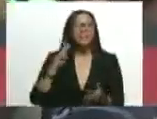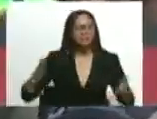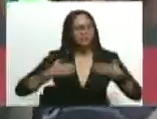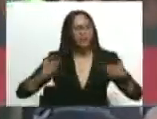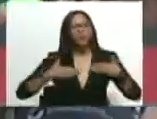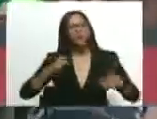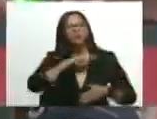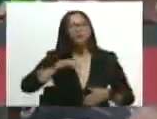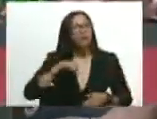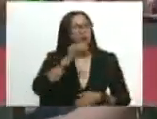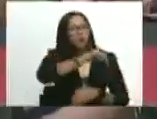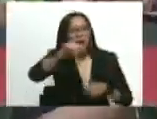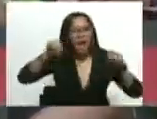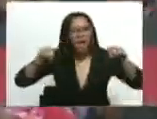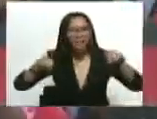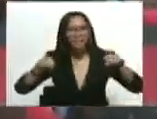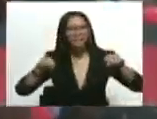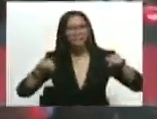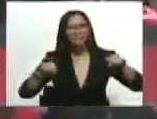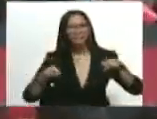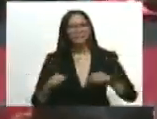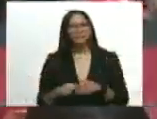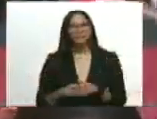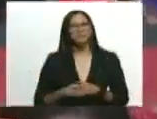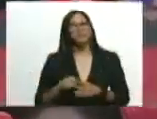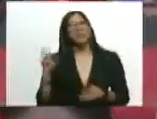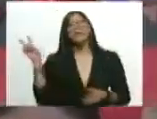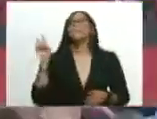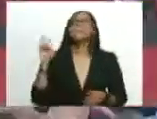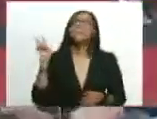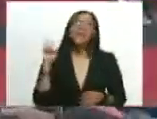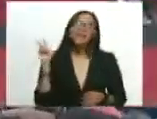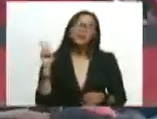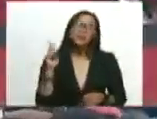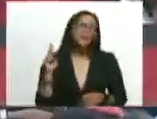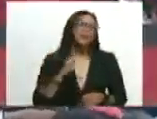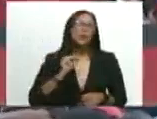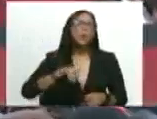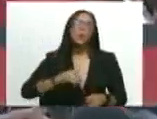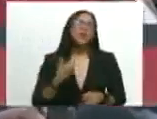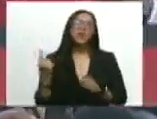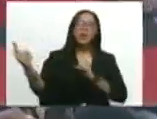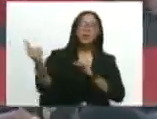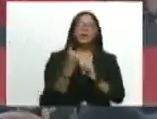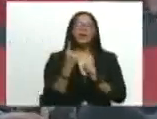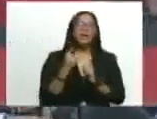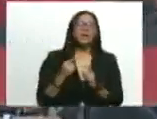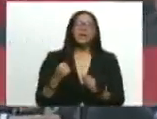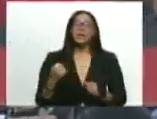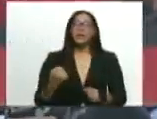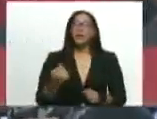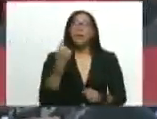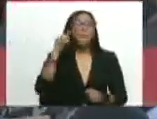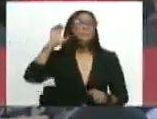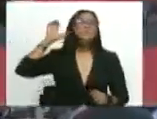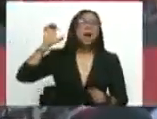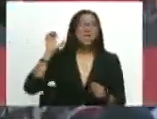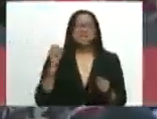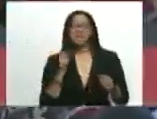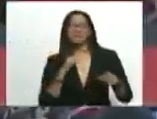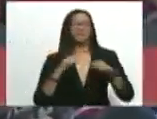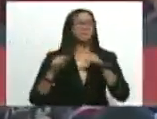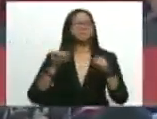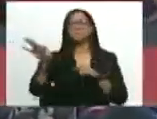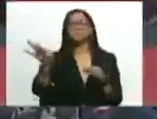venezolanas aquí en Venezuela no puede venir ningún imperio a poner